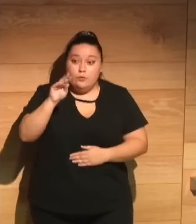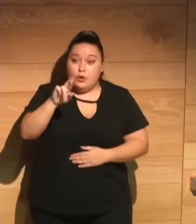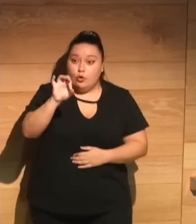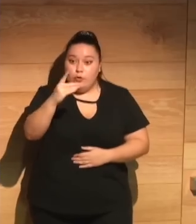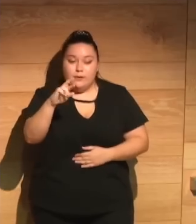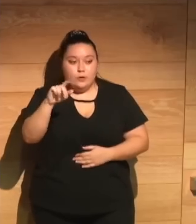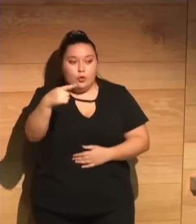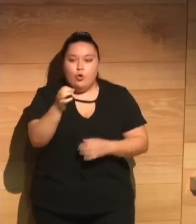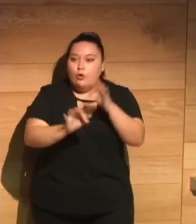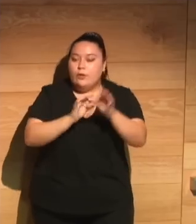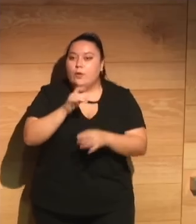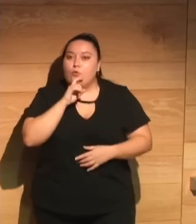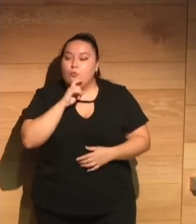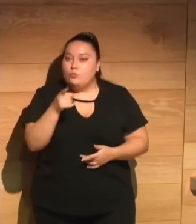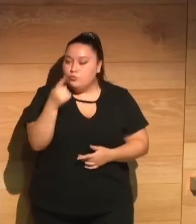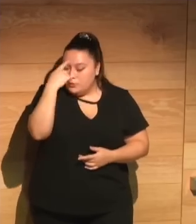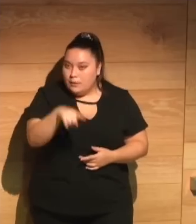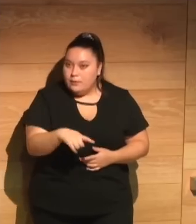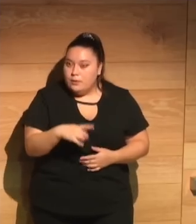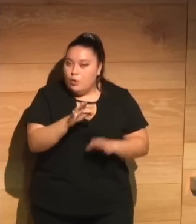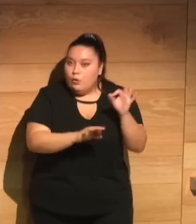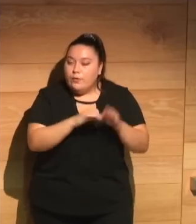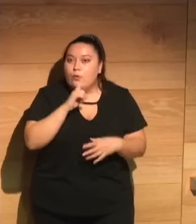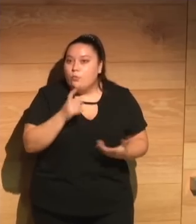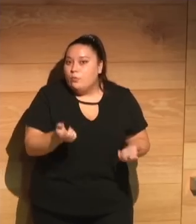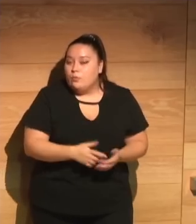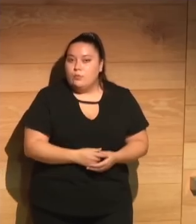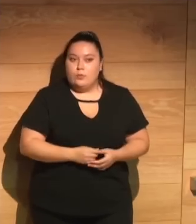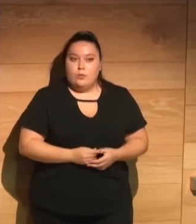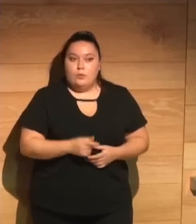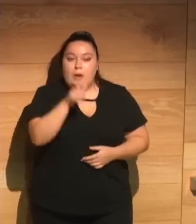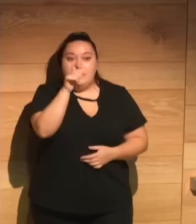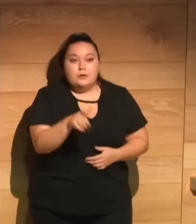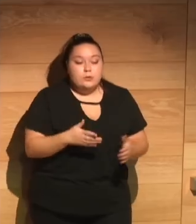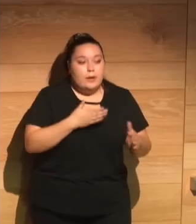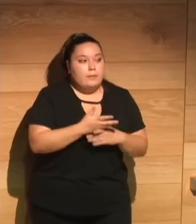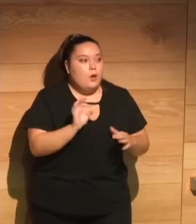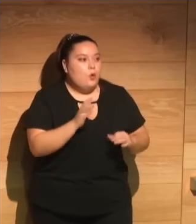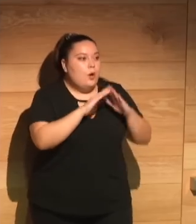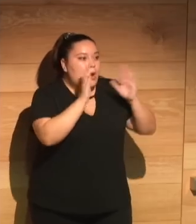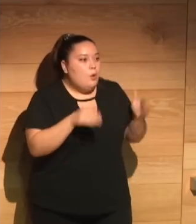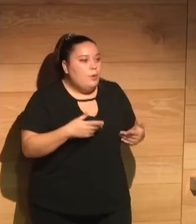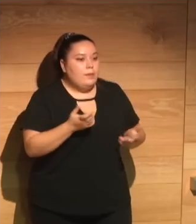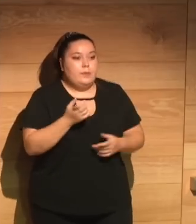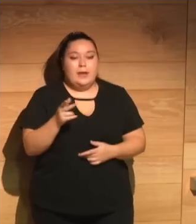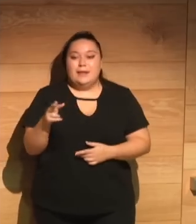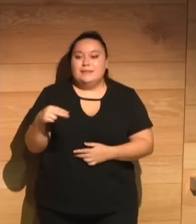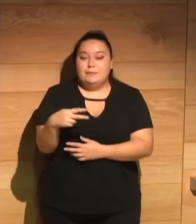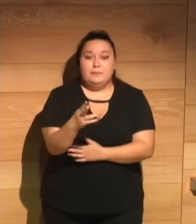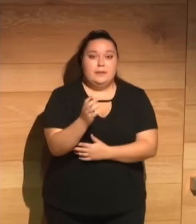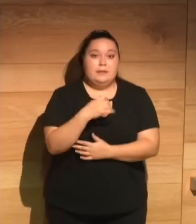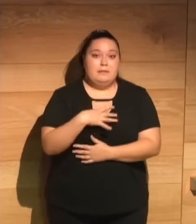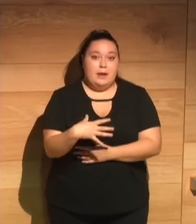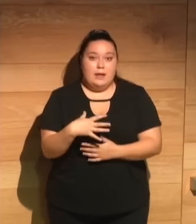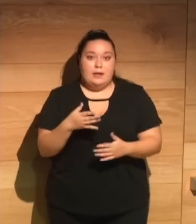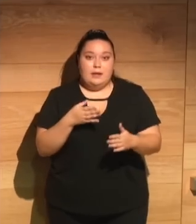Rodrigo, que cómo se organiza eso. O sea, que si él sabe que cómo se organiza, que... Pues que va un señor... Se queda en una hecho, cueva... A veces en la serpiente blanca ya no había